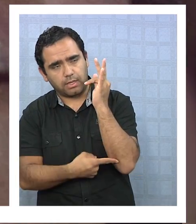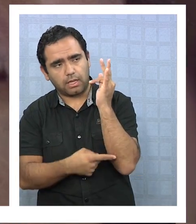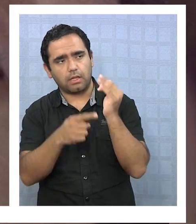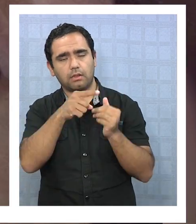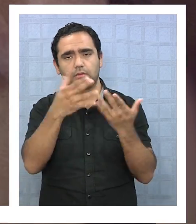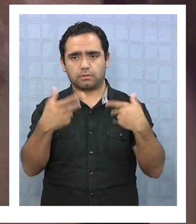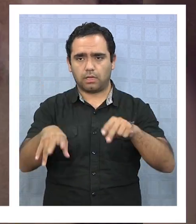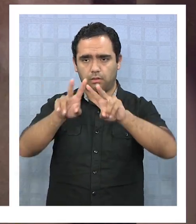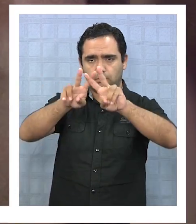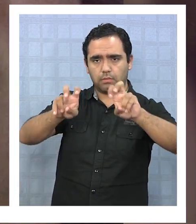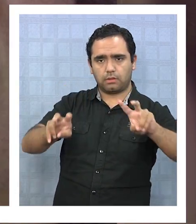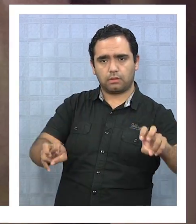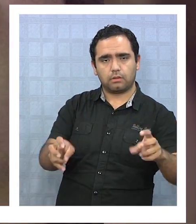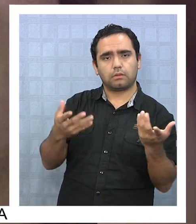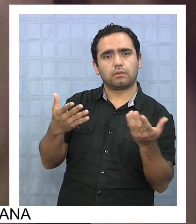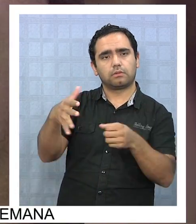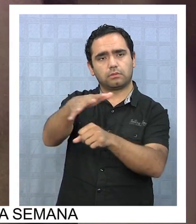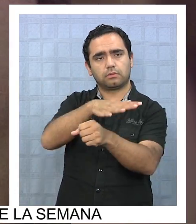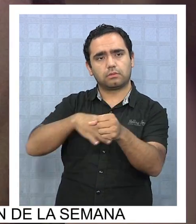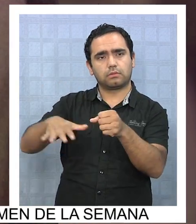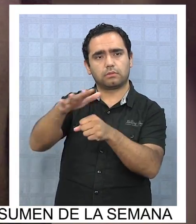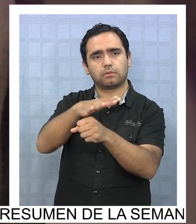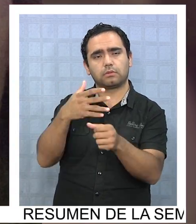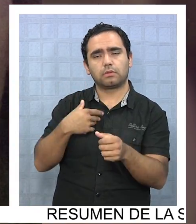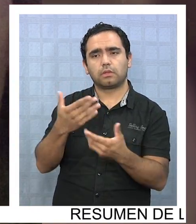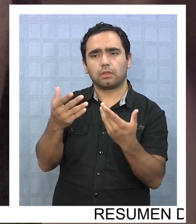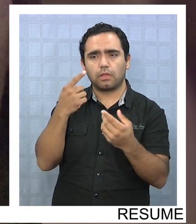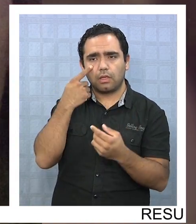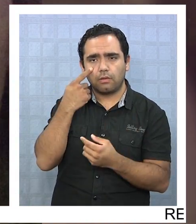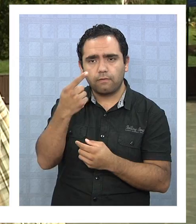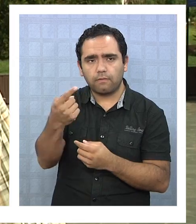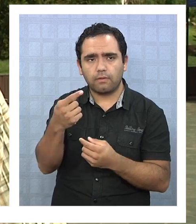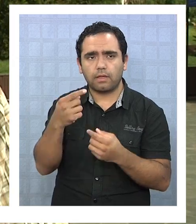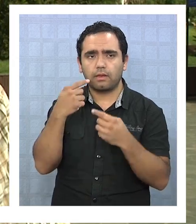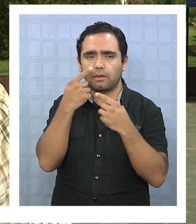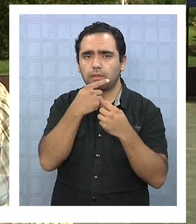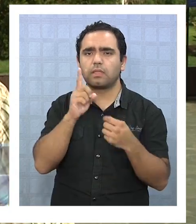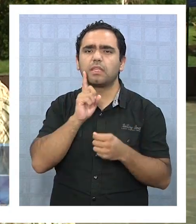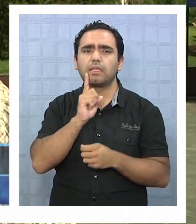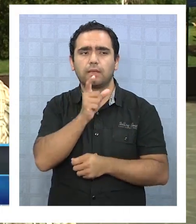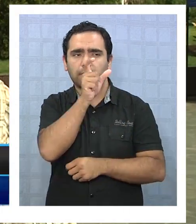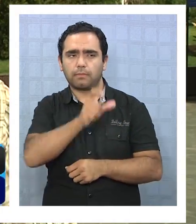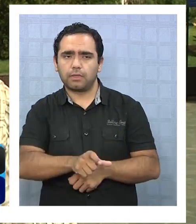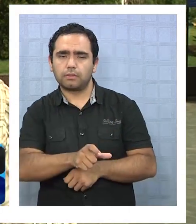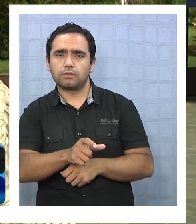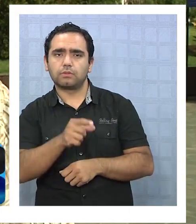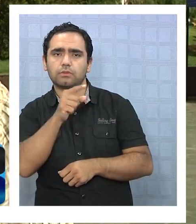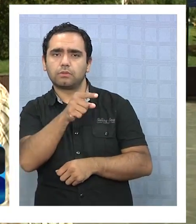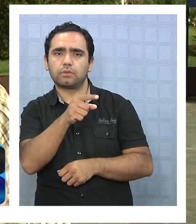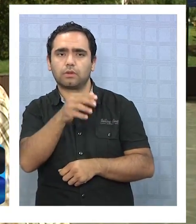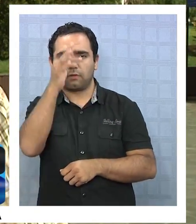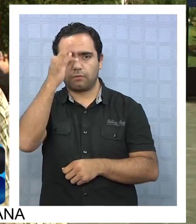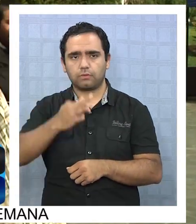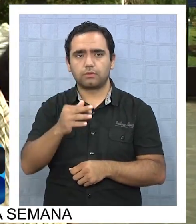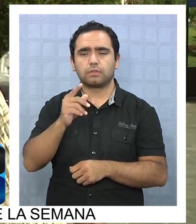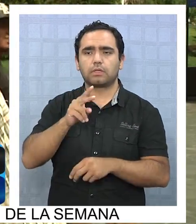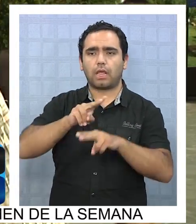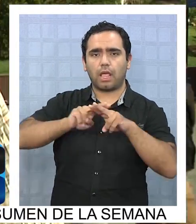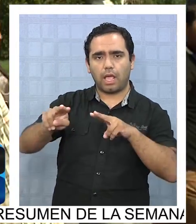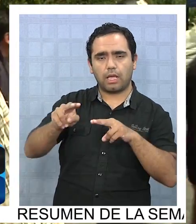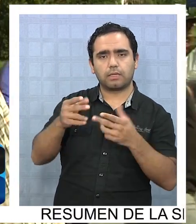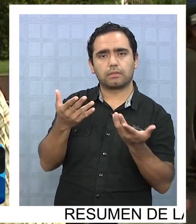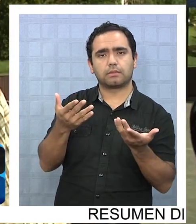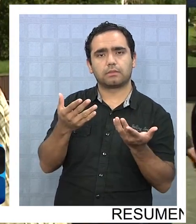investigación sobre los hechos para determinar las lesiones y quién fue el funcionario policial que ocasionó estas lesiones.